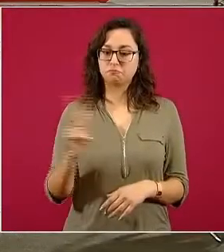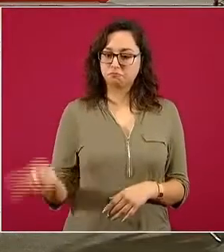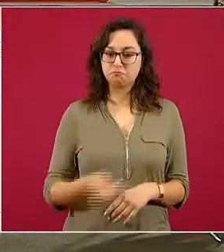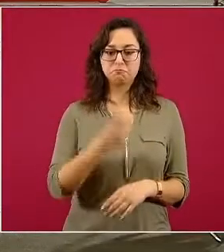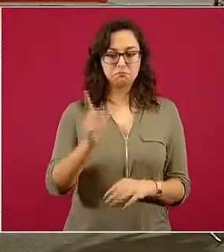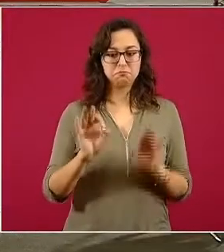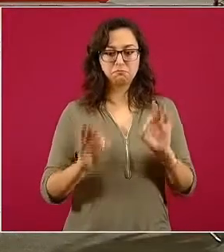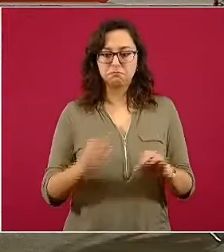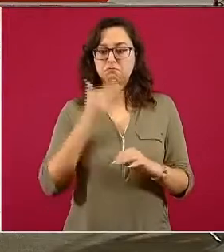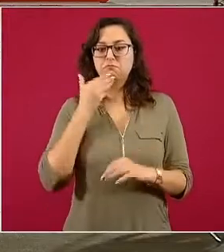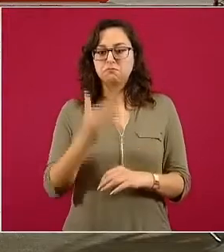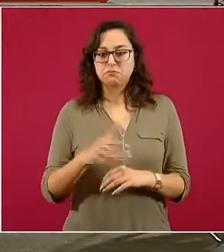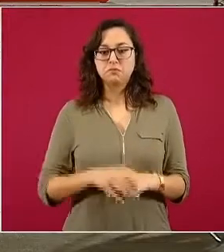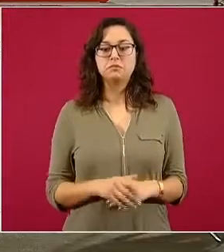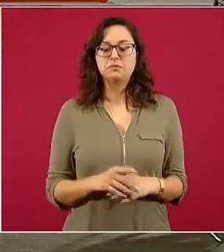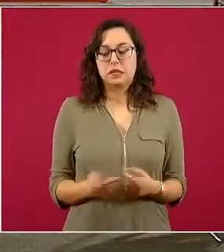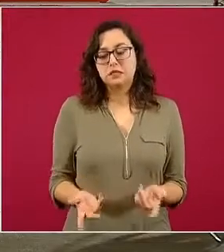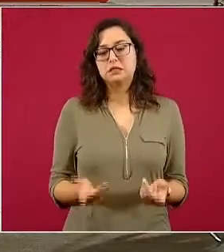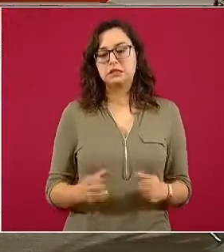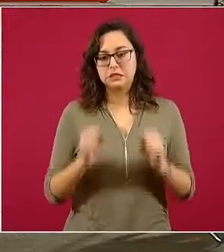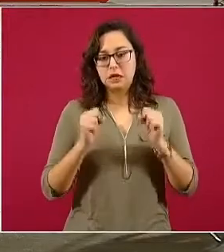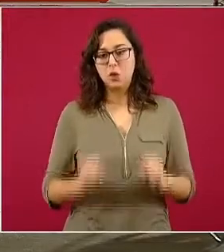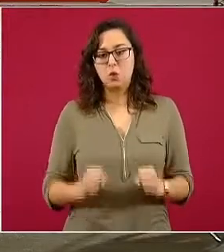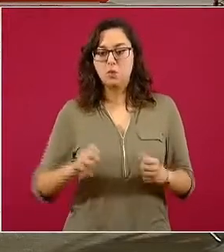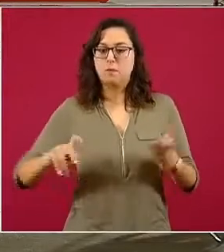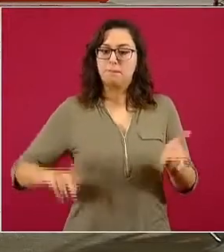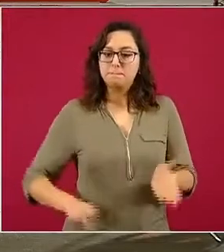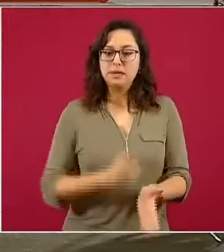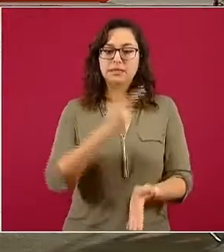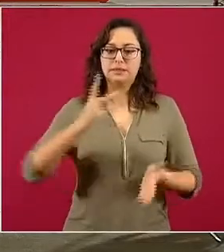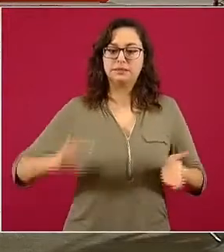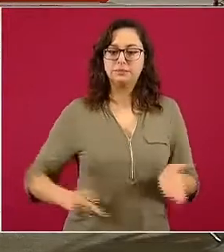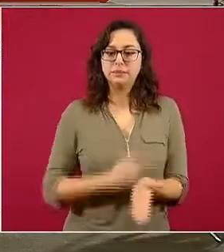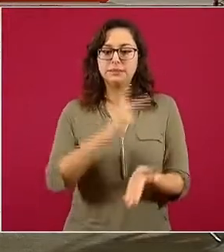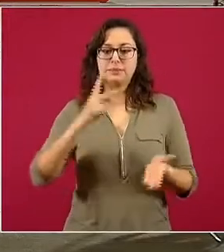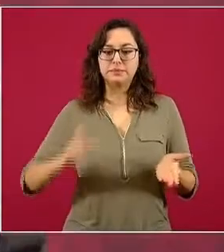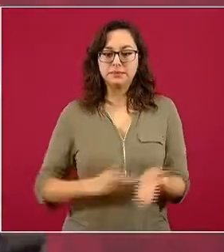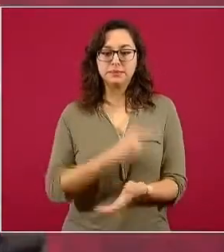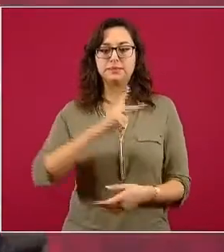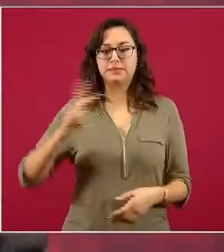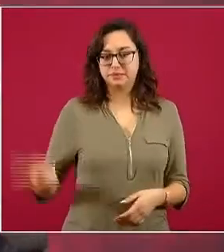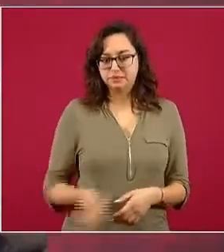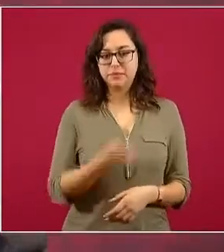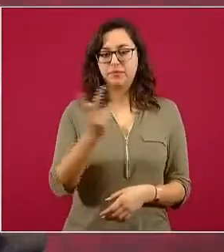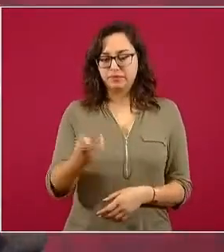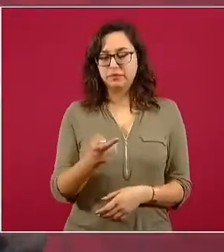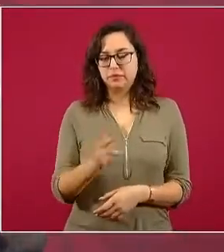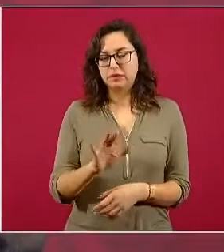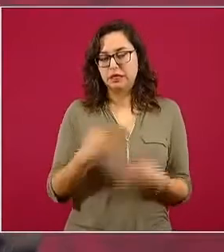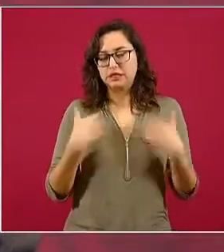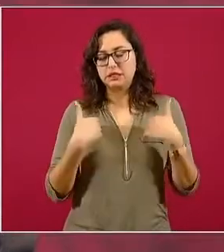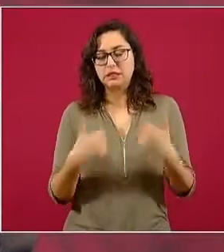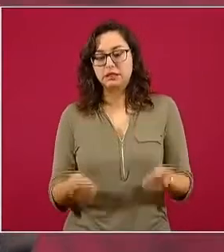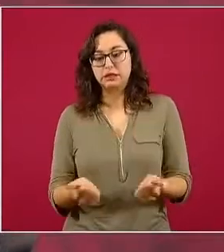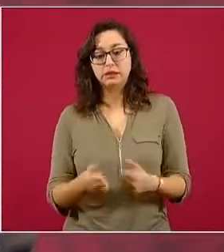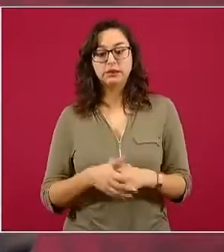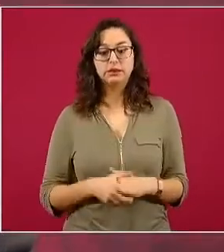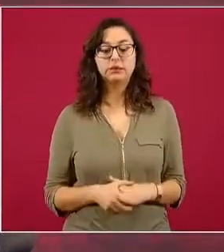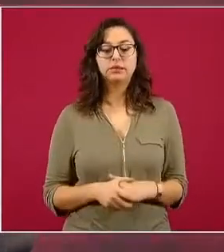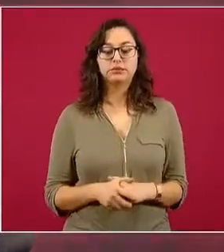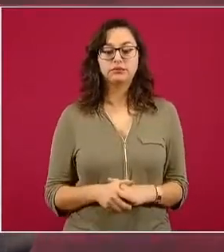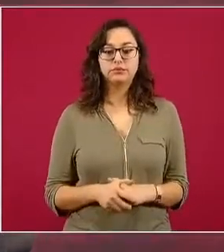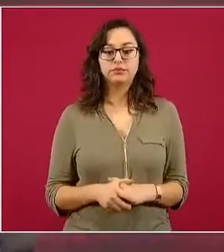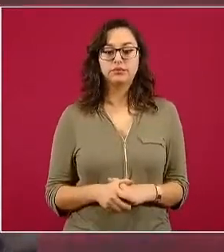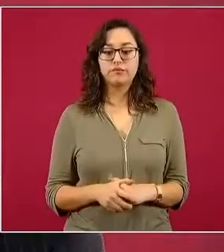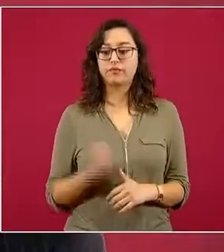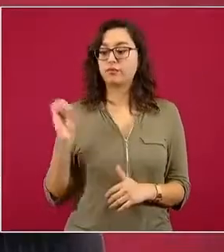estar presentando y seguramente va a haber una inercia en la apreciación de este fenómeno. Una reacción esperable, la